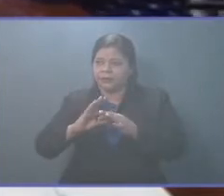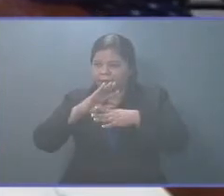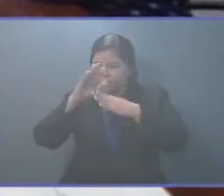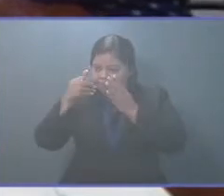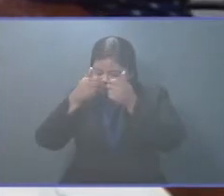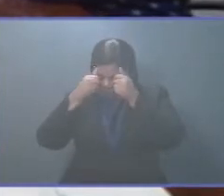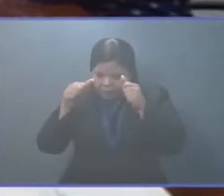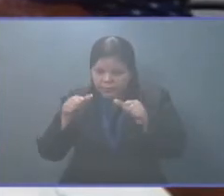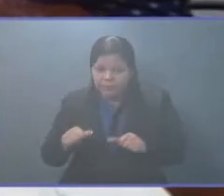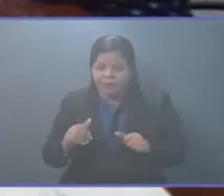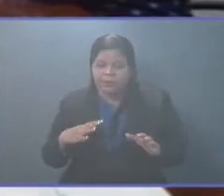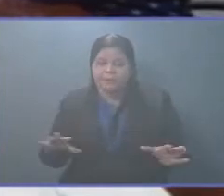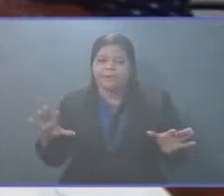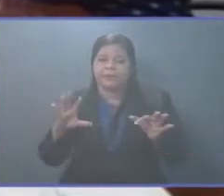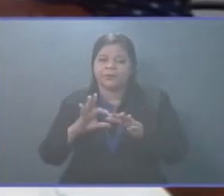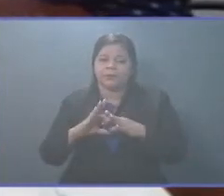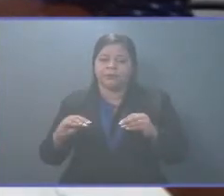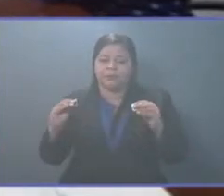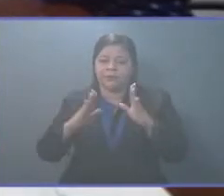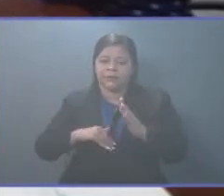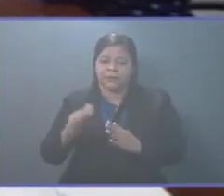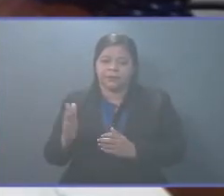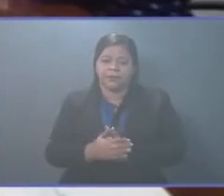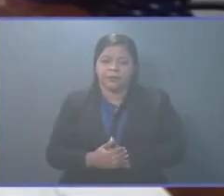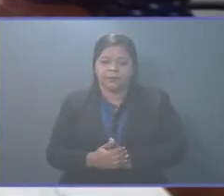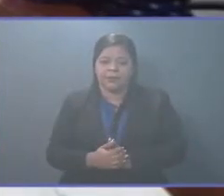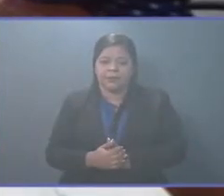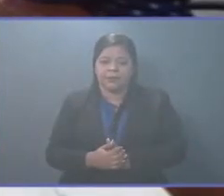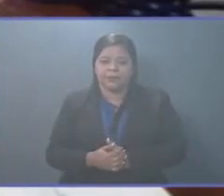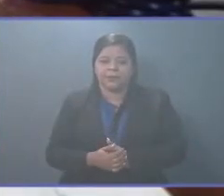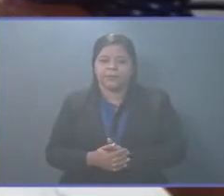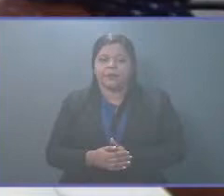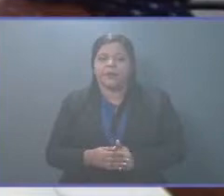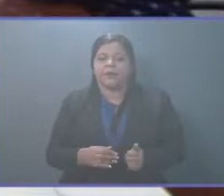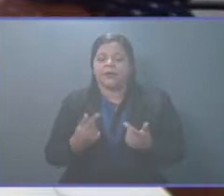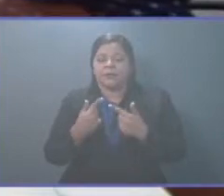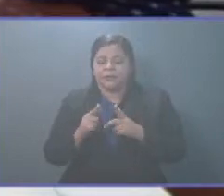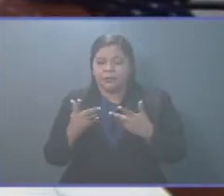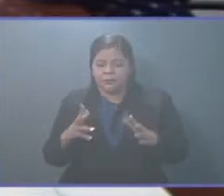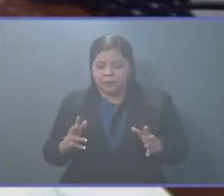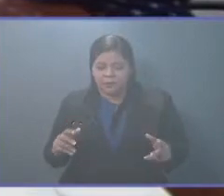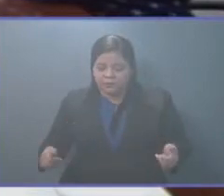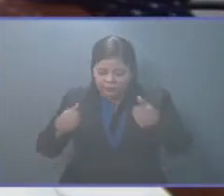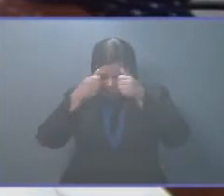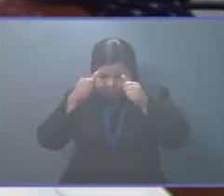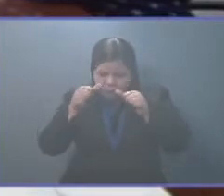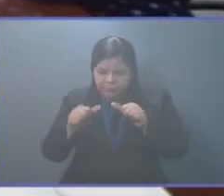Pero me parece poco sensato dejar por fuera